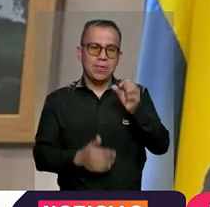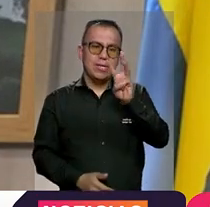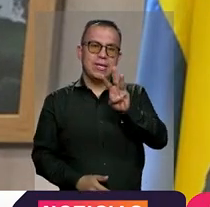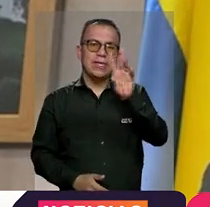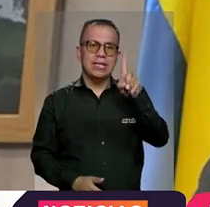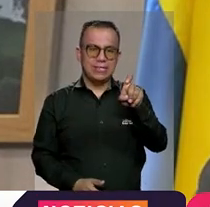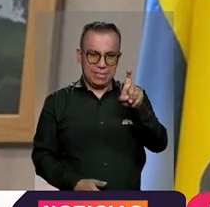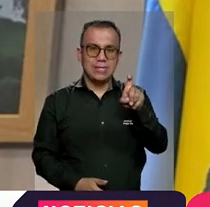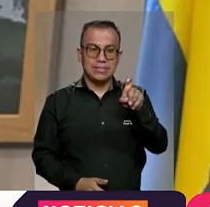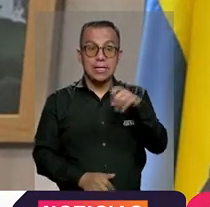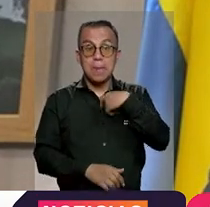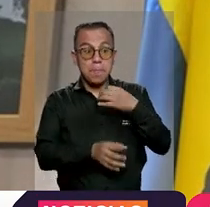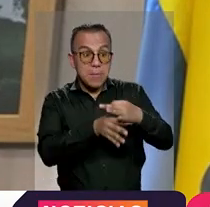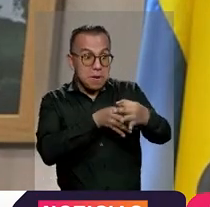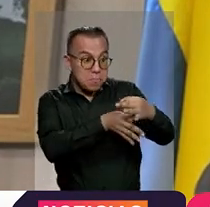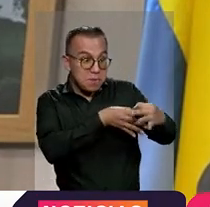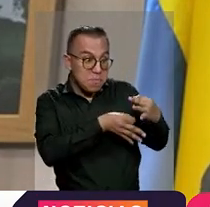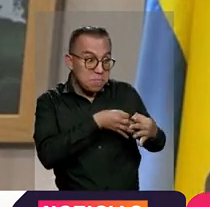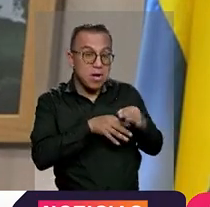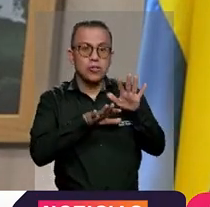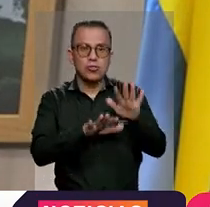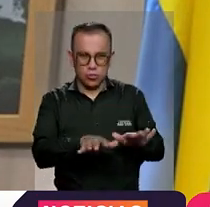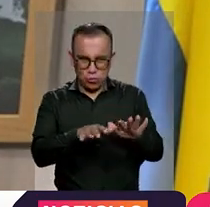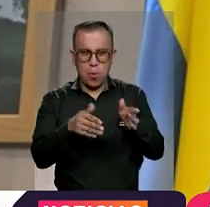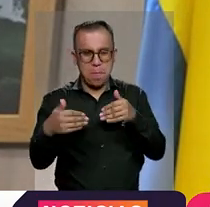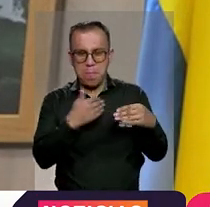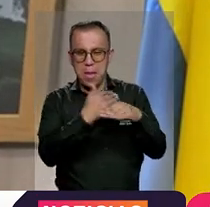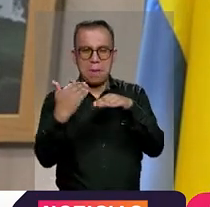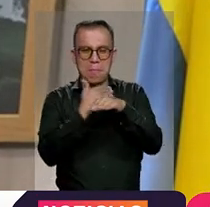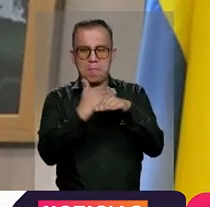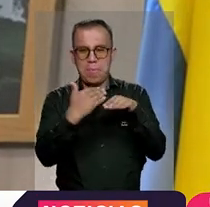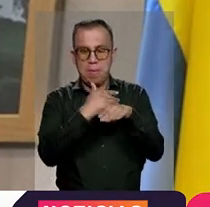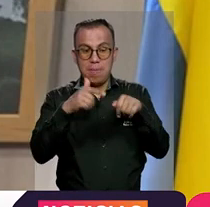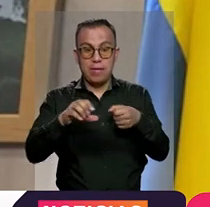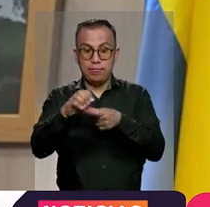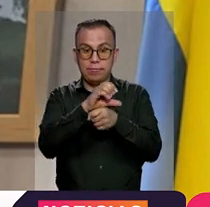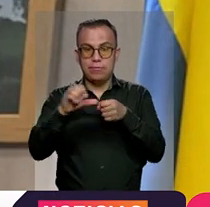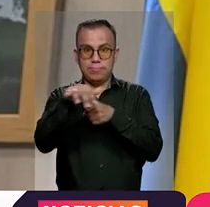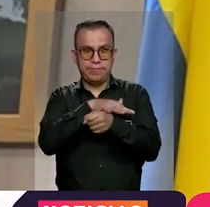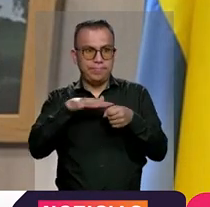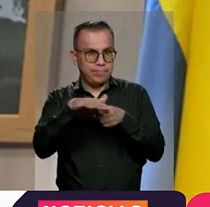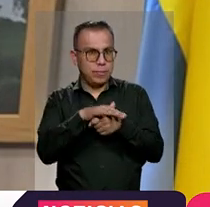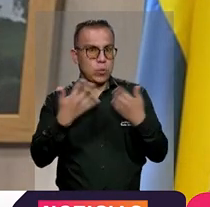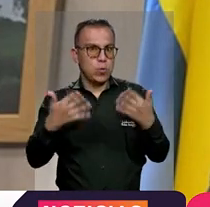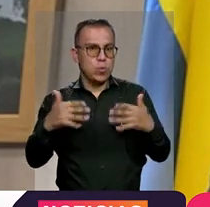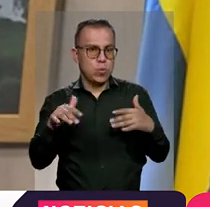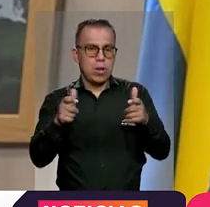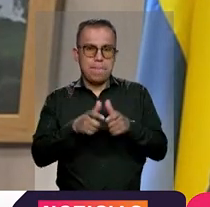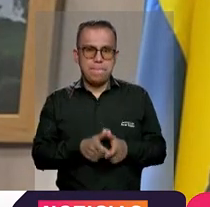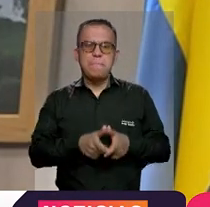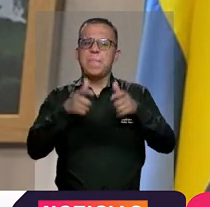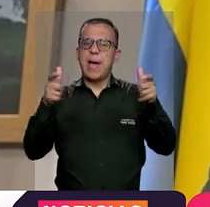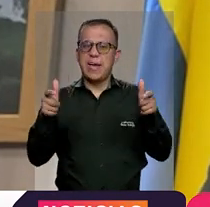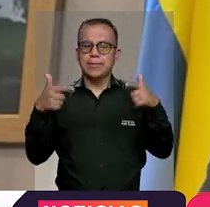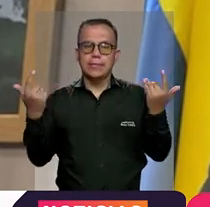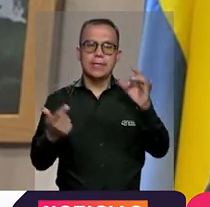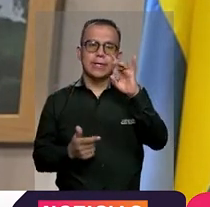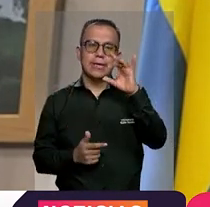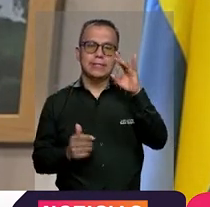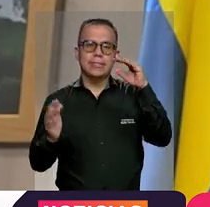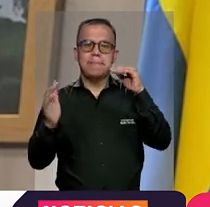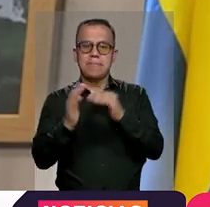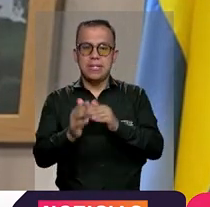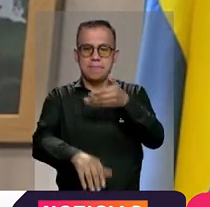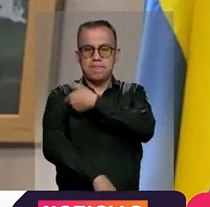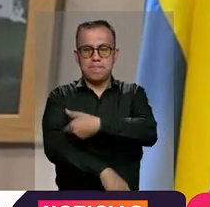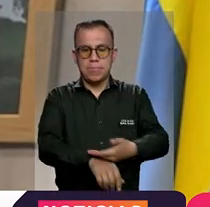36 municipios en sus vías terciarias en el departamento de Cundinamarca. La de mayor monto, 15 mil millones de